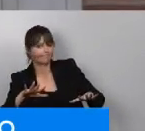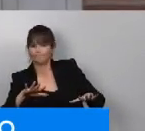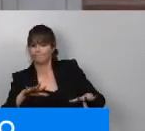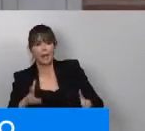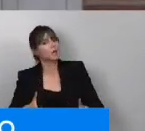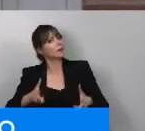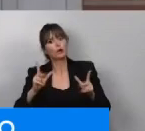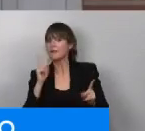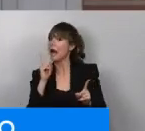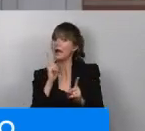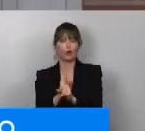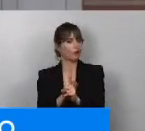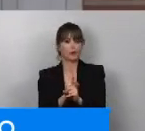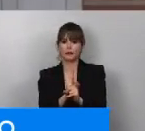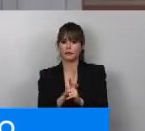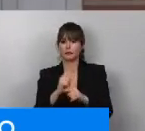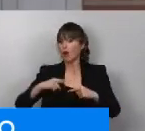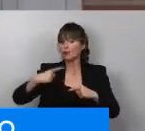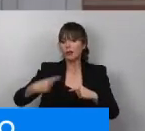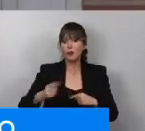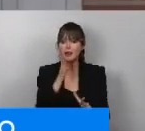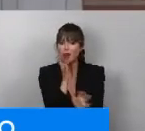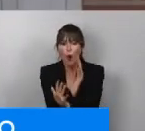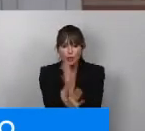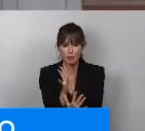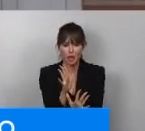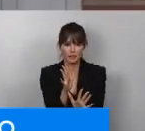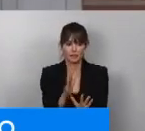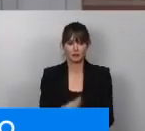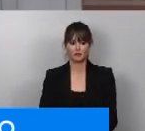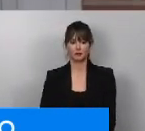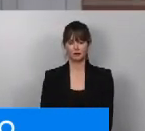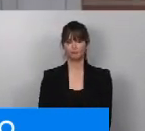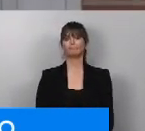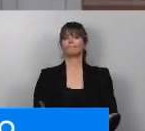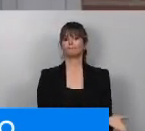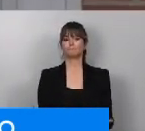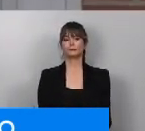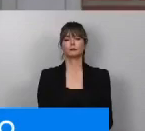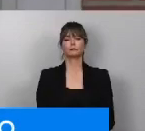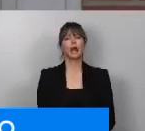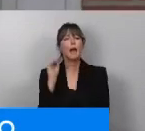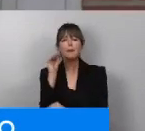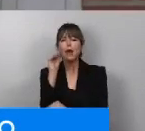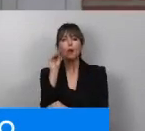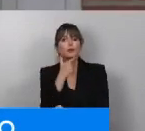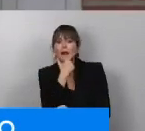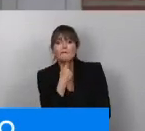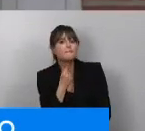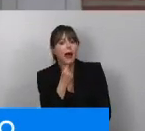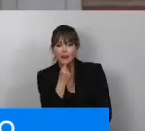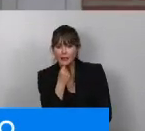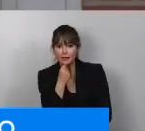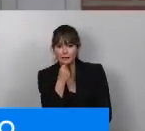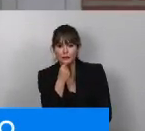democrática de desastrosas consecuencias Por tanto la pregunta es sencilla